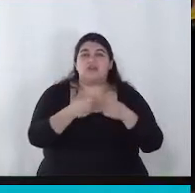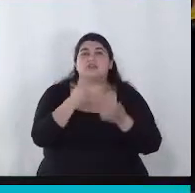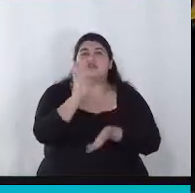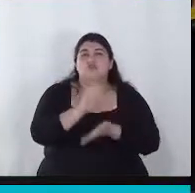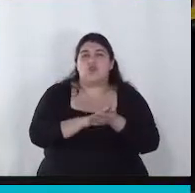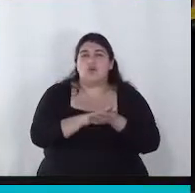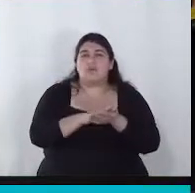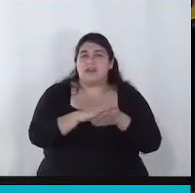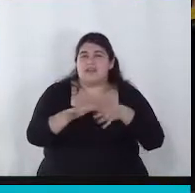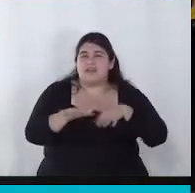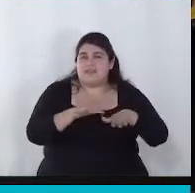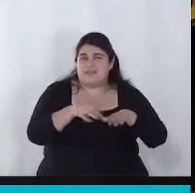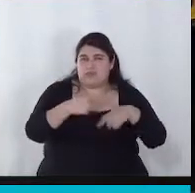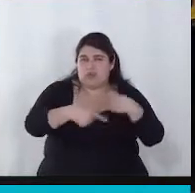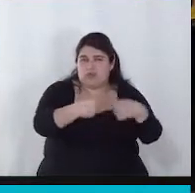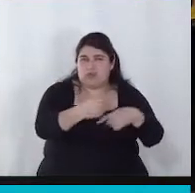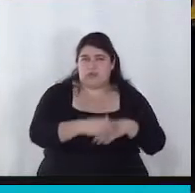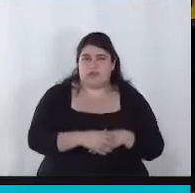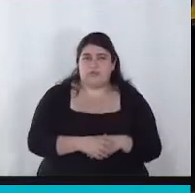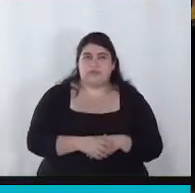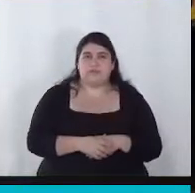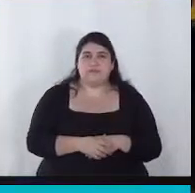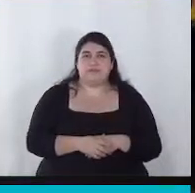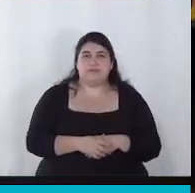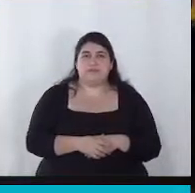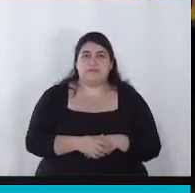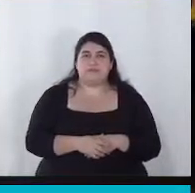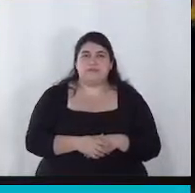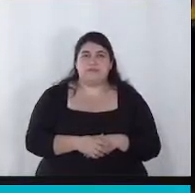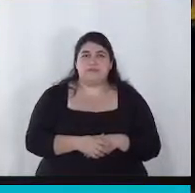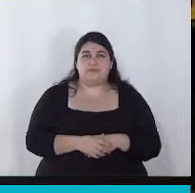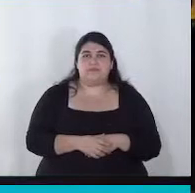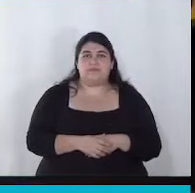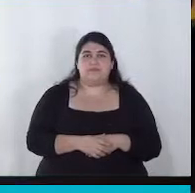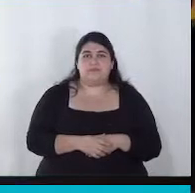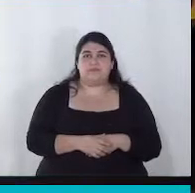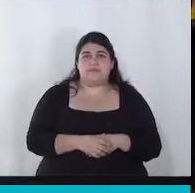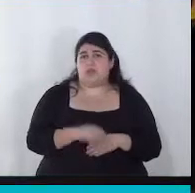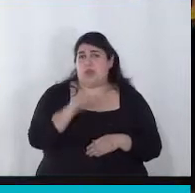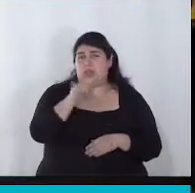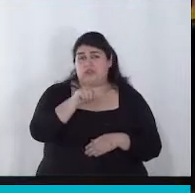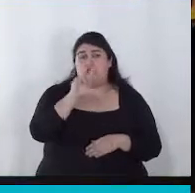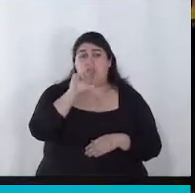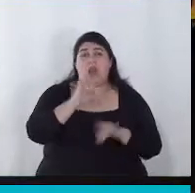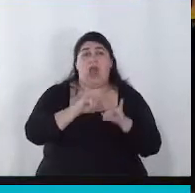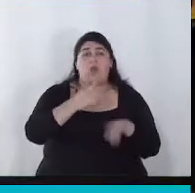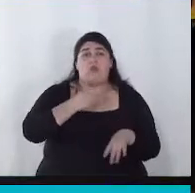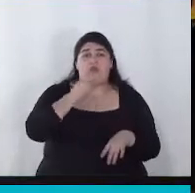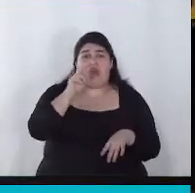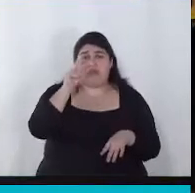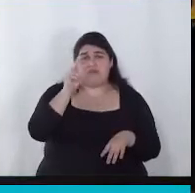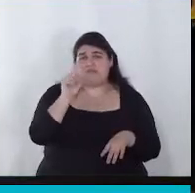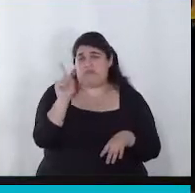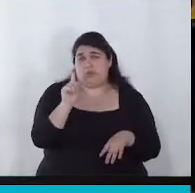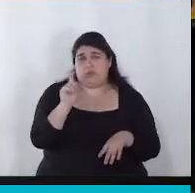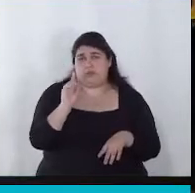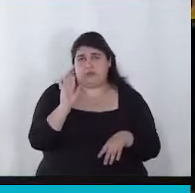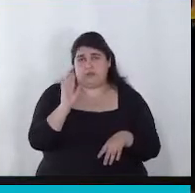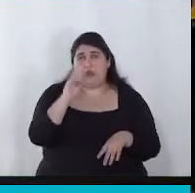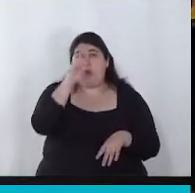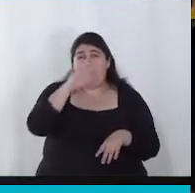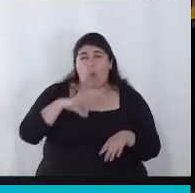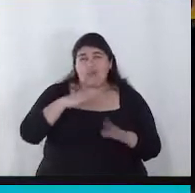artículo 28 inciso 5 de la ley vende una semana no es loser después de un año